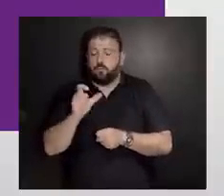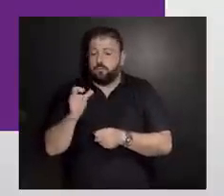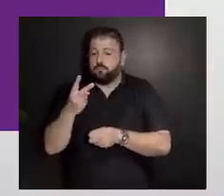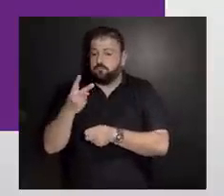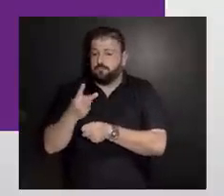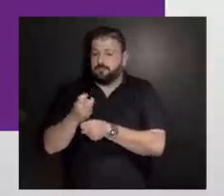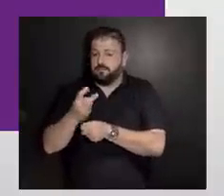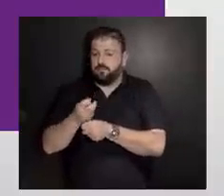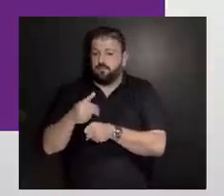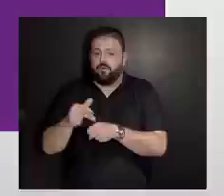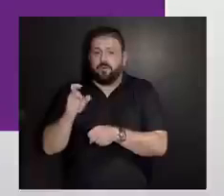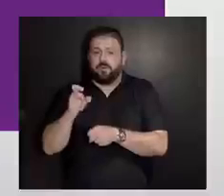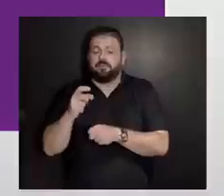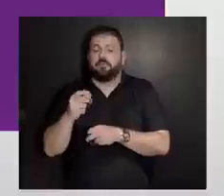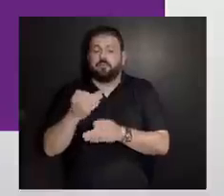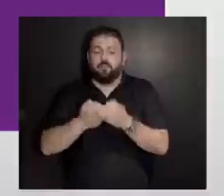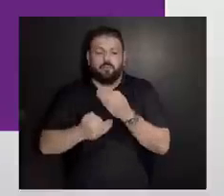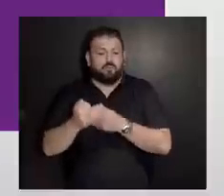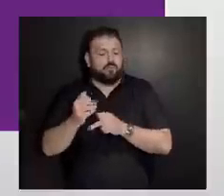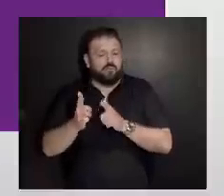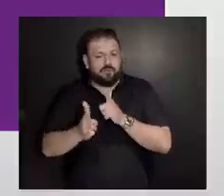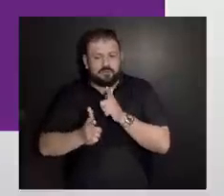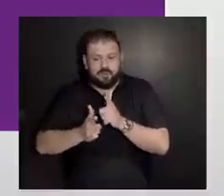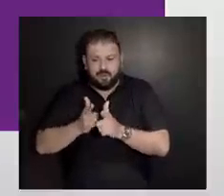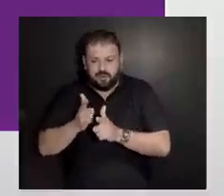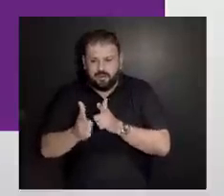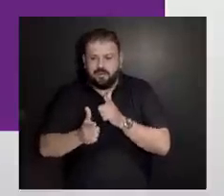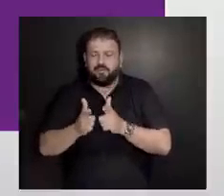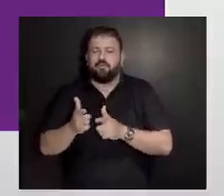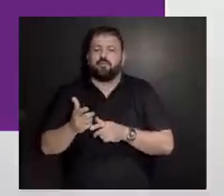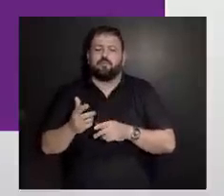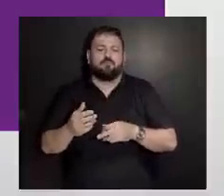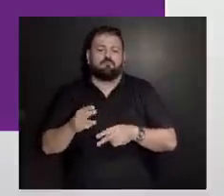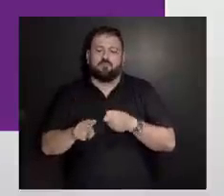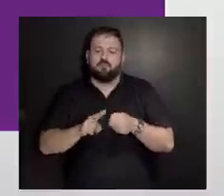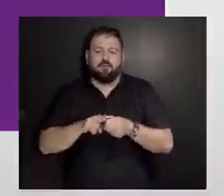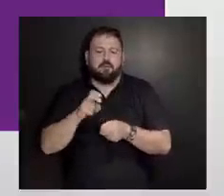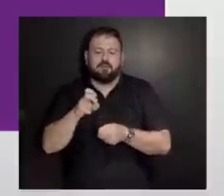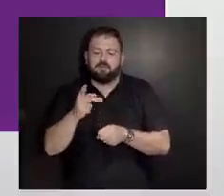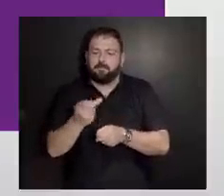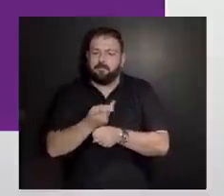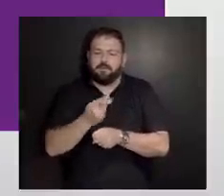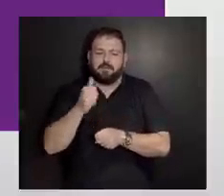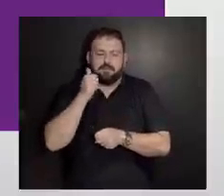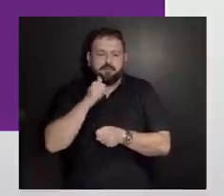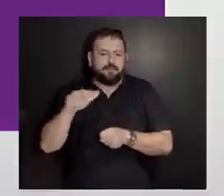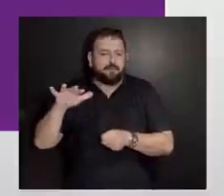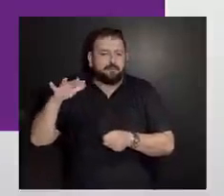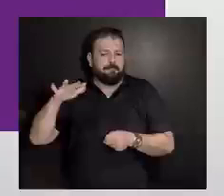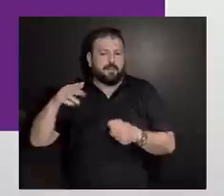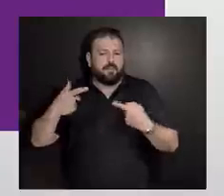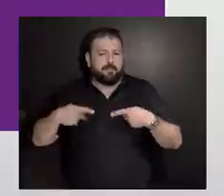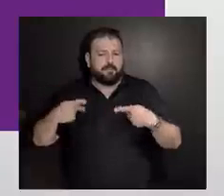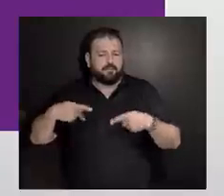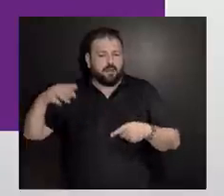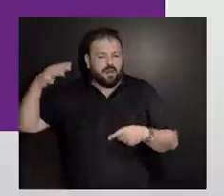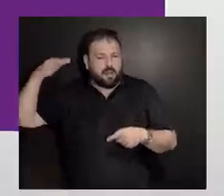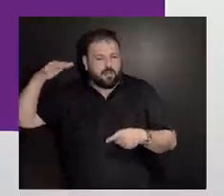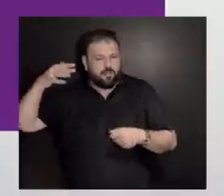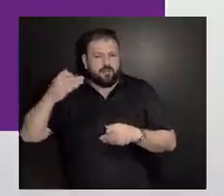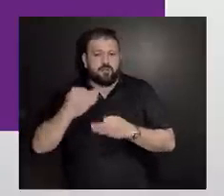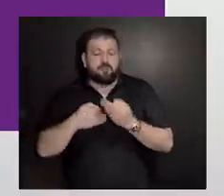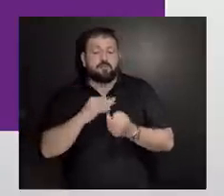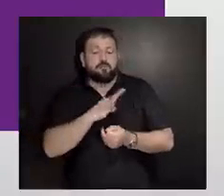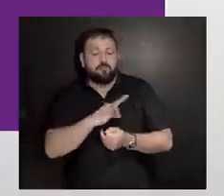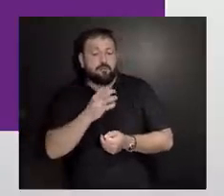tipo 2, donde el inicio es lento, es progresivo y normalmente se da en la vida adulta Sí puede haber la presencia tanto de